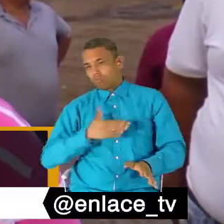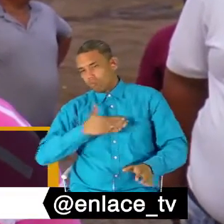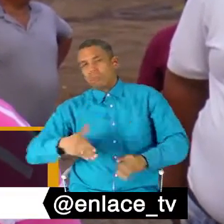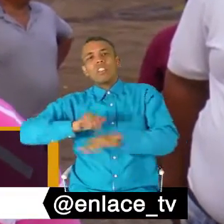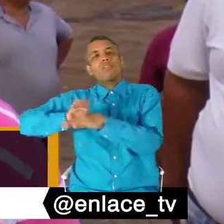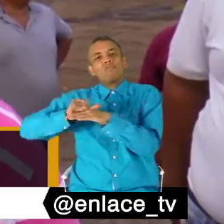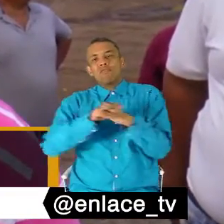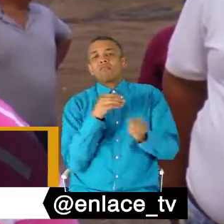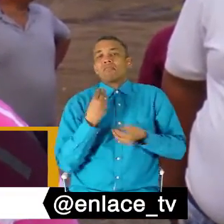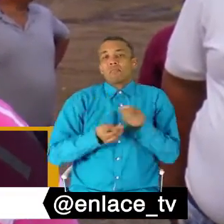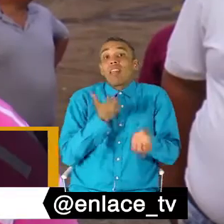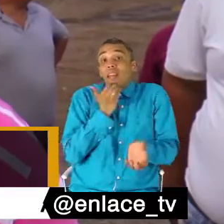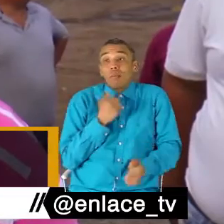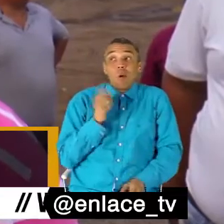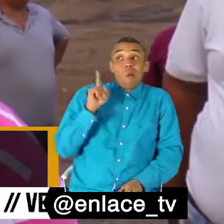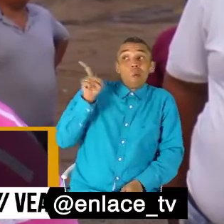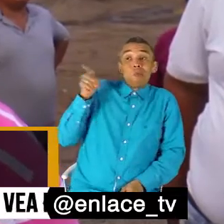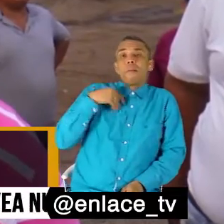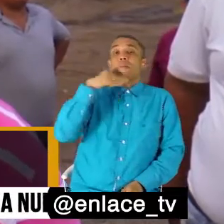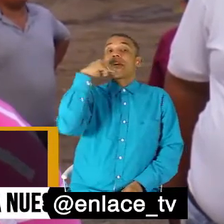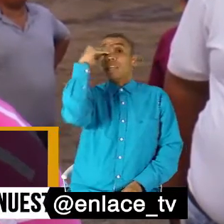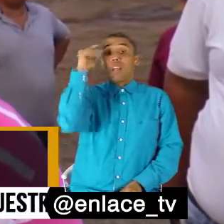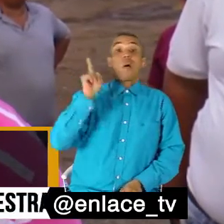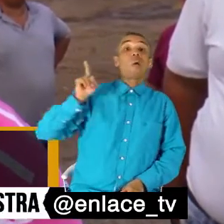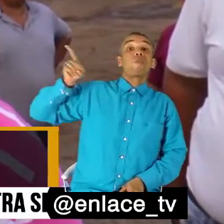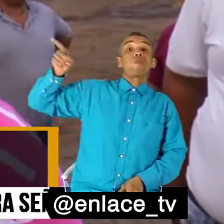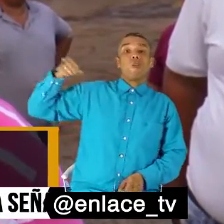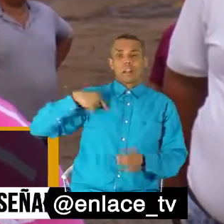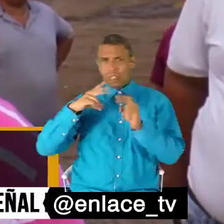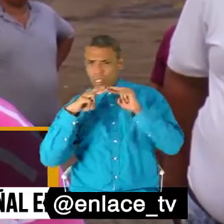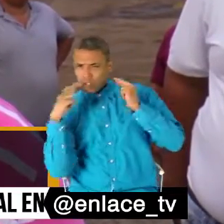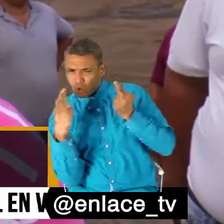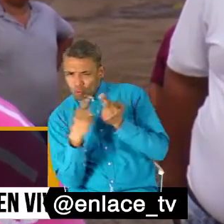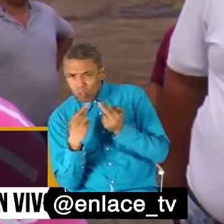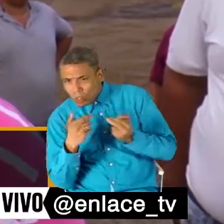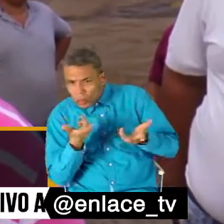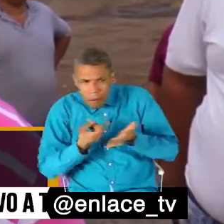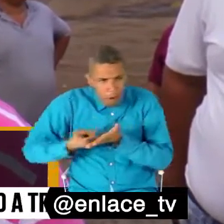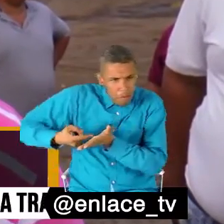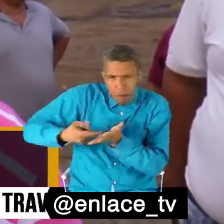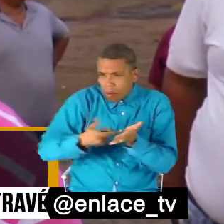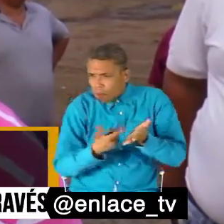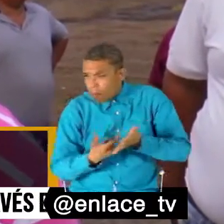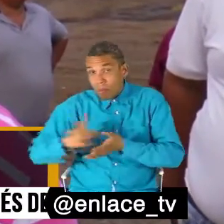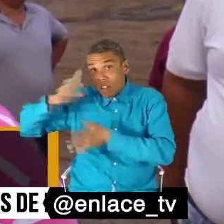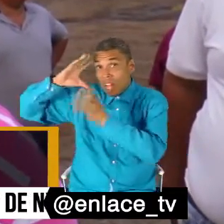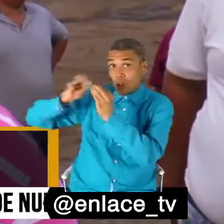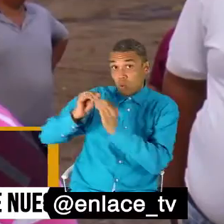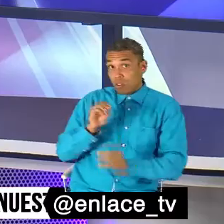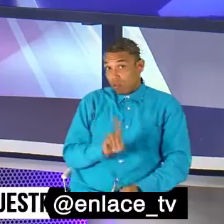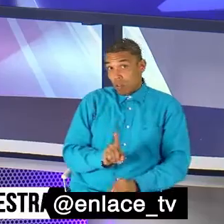hacer, porque si hoy en Medellín, según la reunión, que lo que pase en Medellín hoy, se decide si salimos a paro nacional.